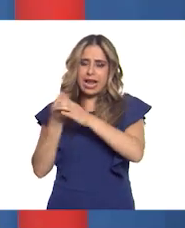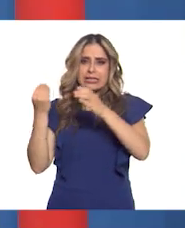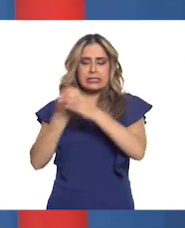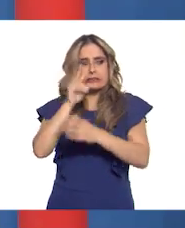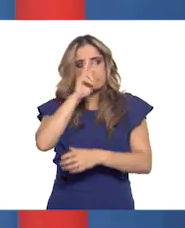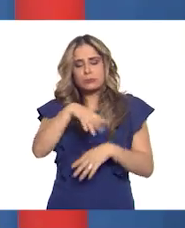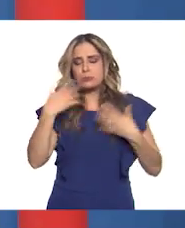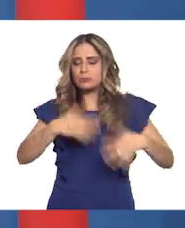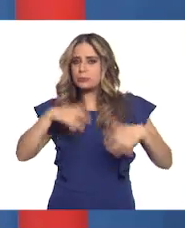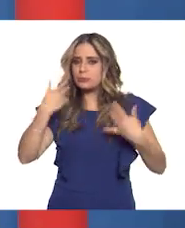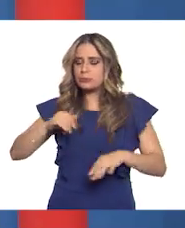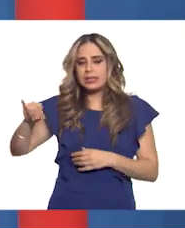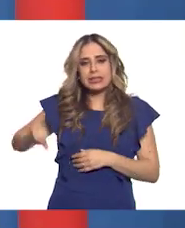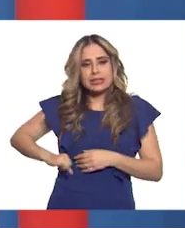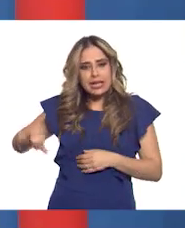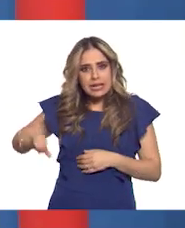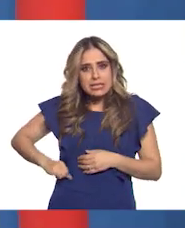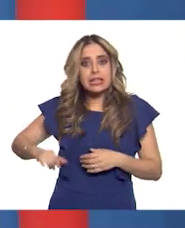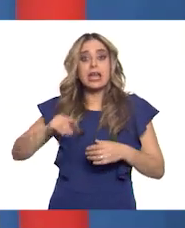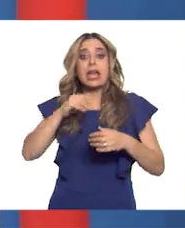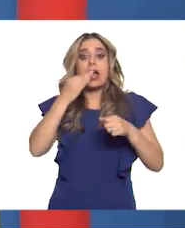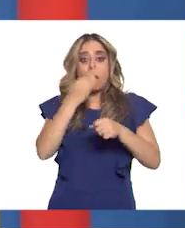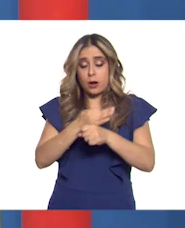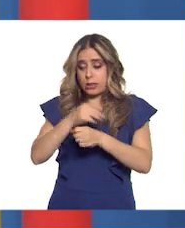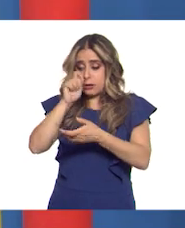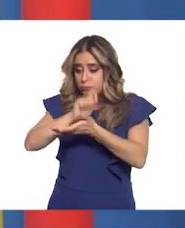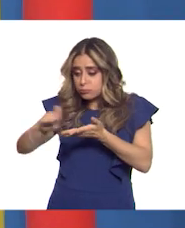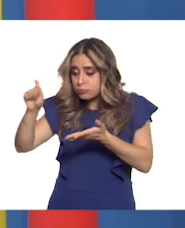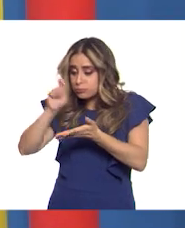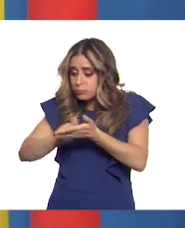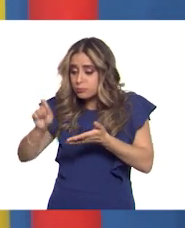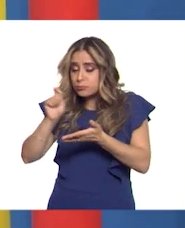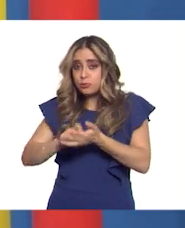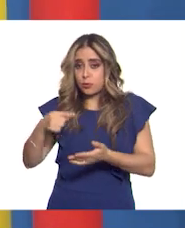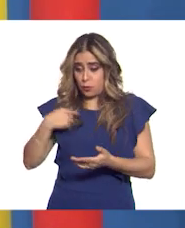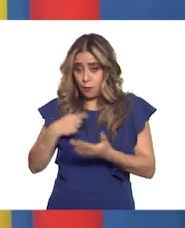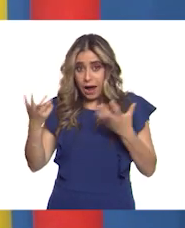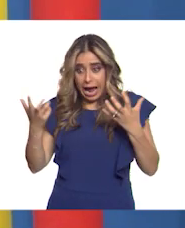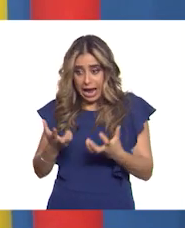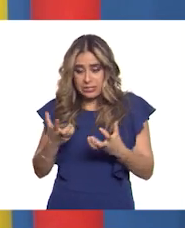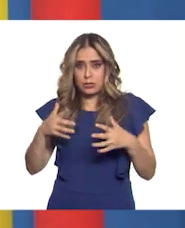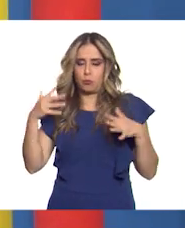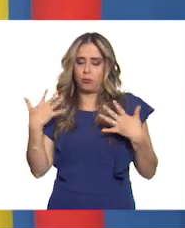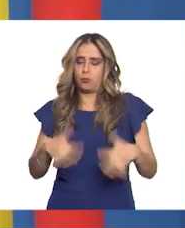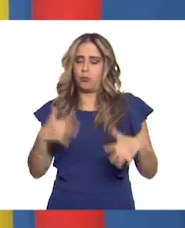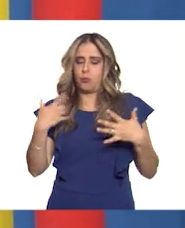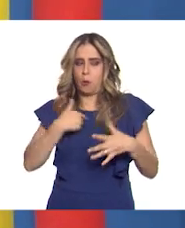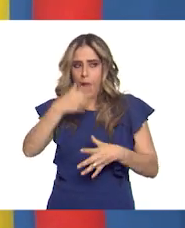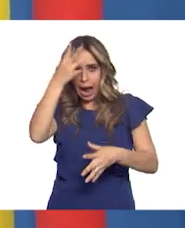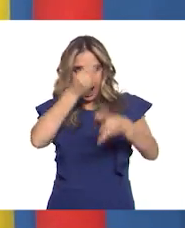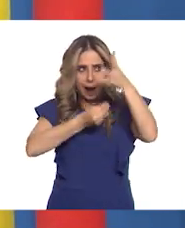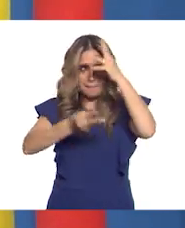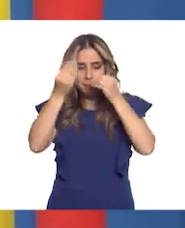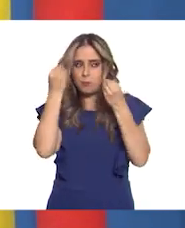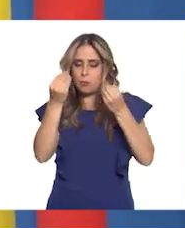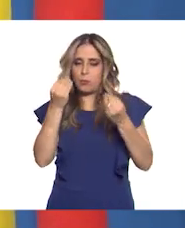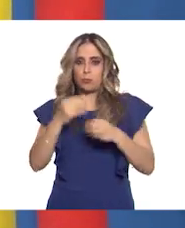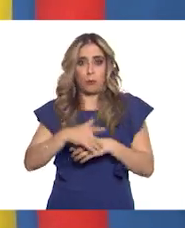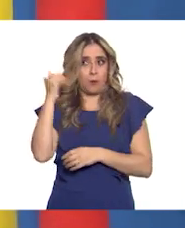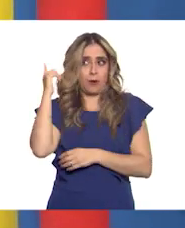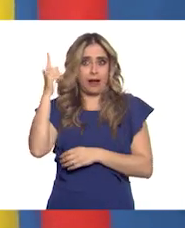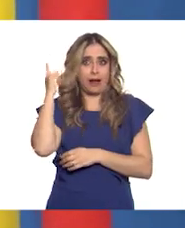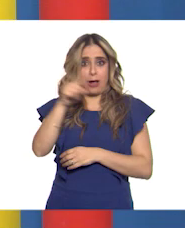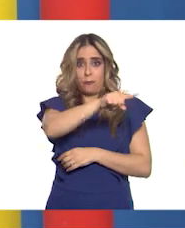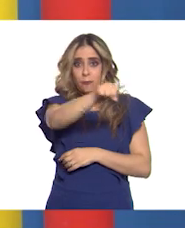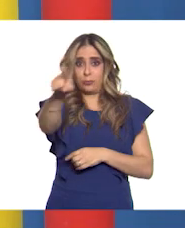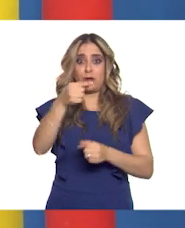luego tener la oportunidad de escribirlos ha resultado para mí muy enriquecedor y espero que para los niños y niñas en casa,